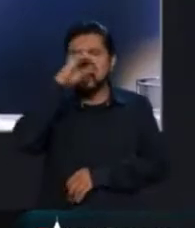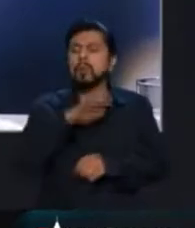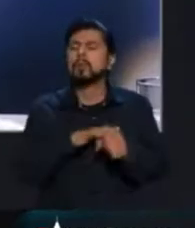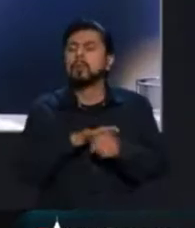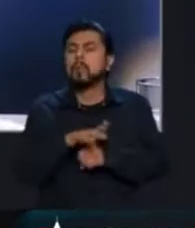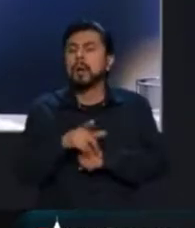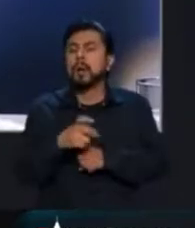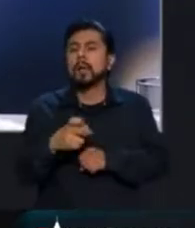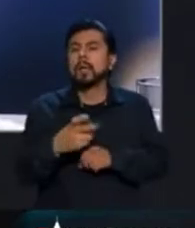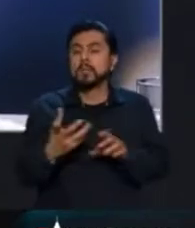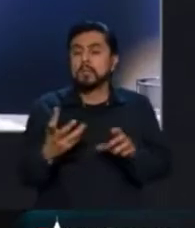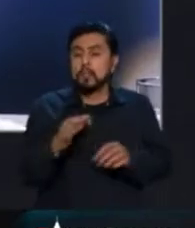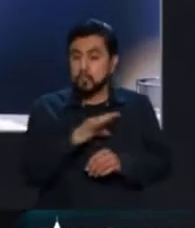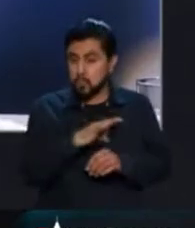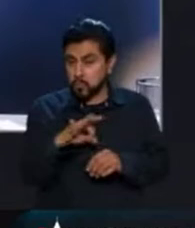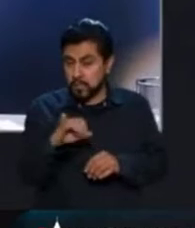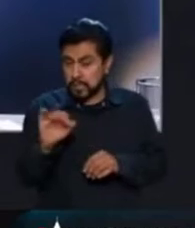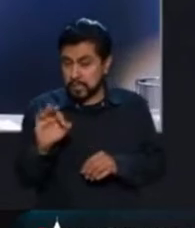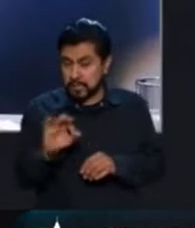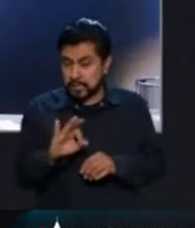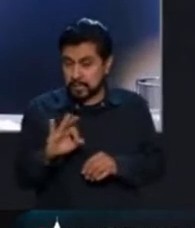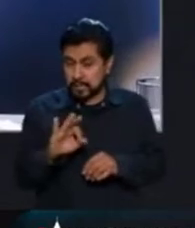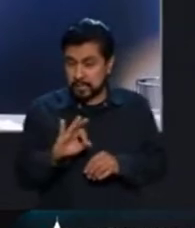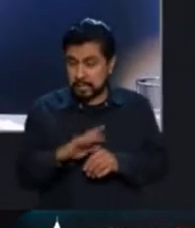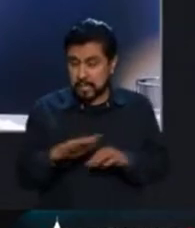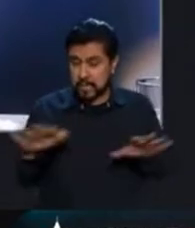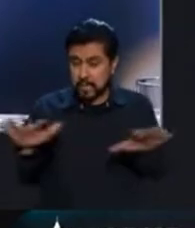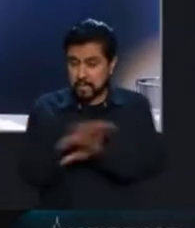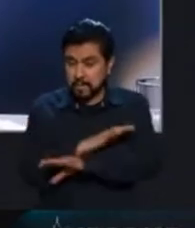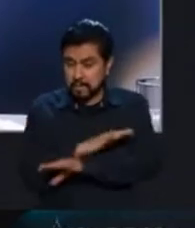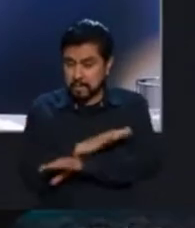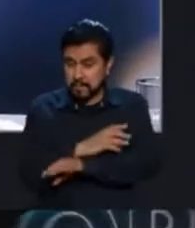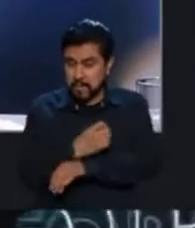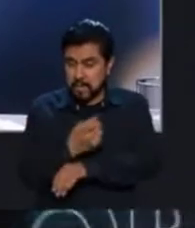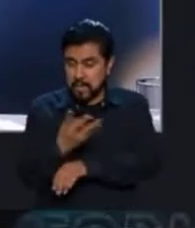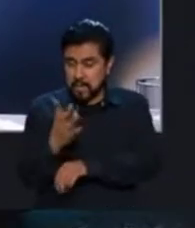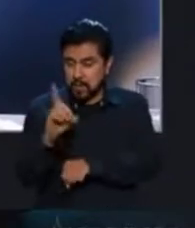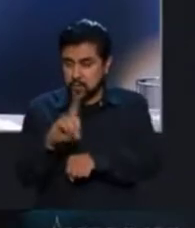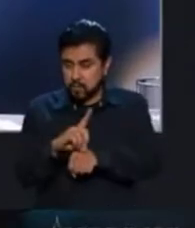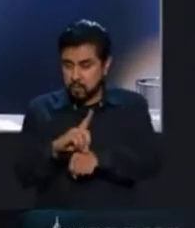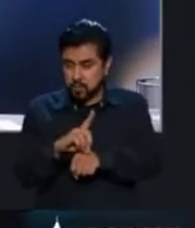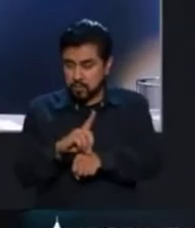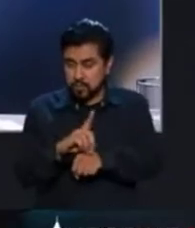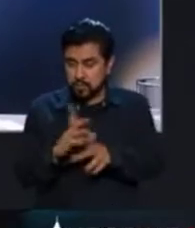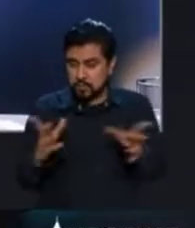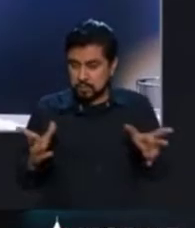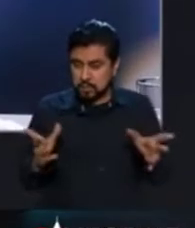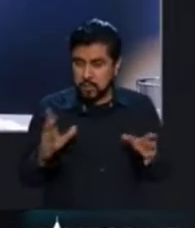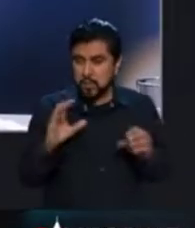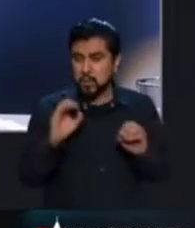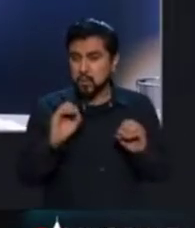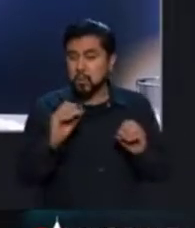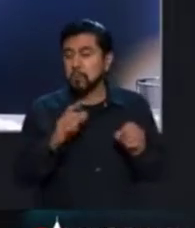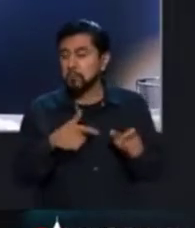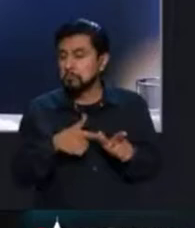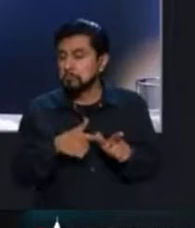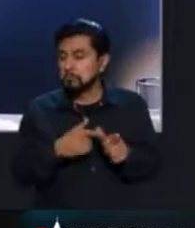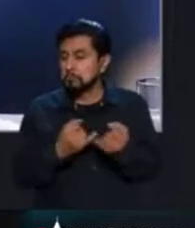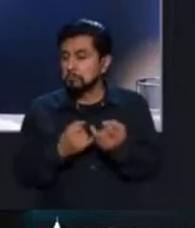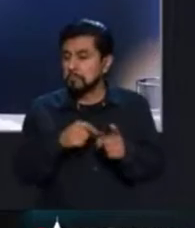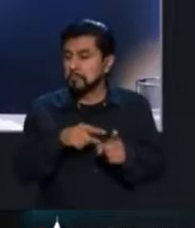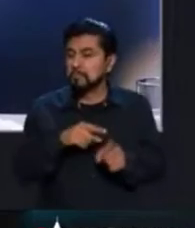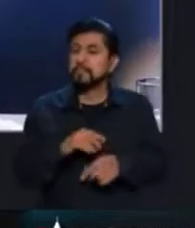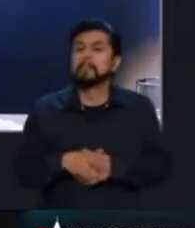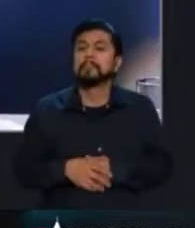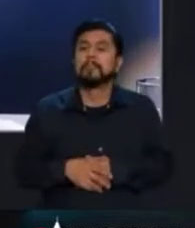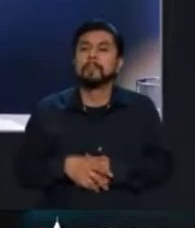intención de voto? ¿Puede cambiar la intención de voto en los últimos días de manera contundente como para modificar el resultado que se espera? Para